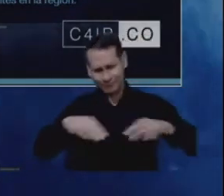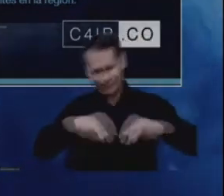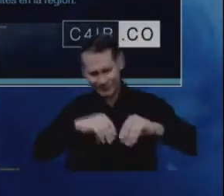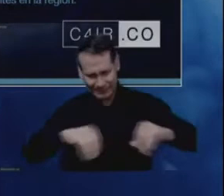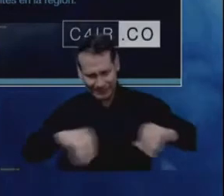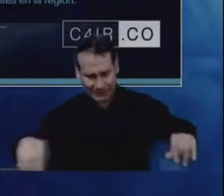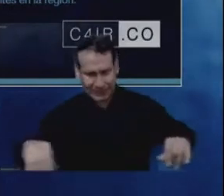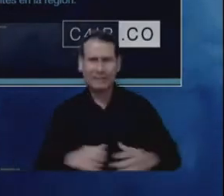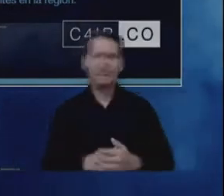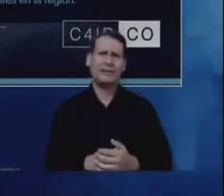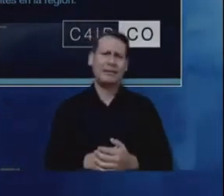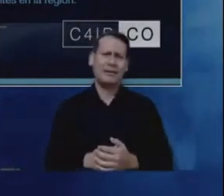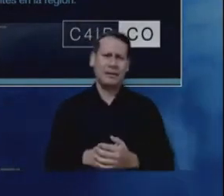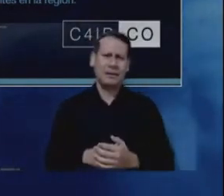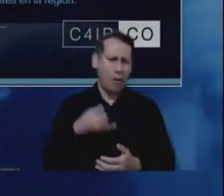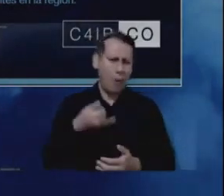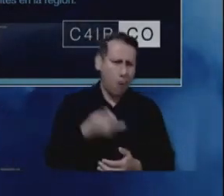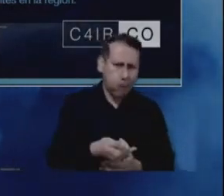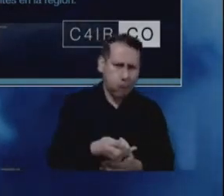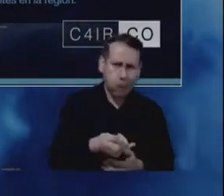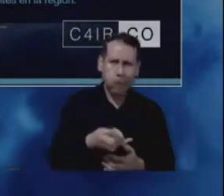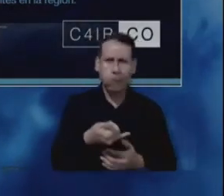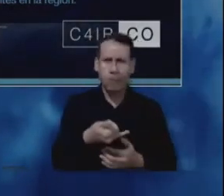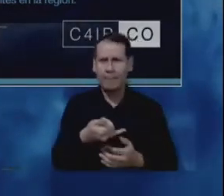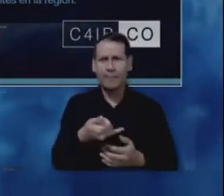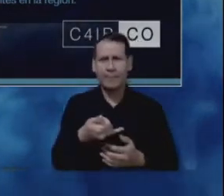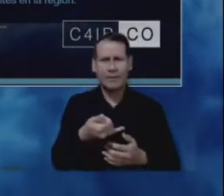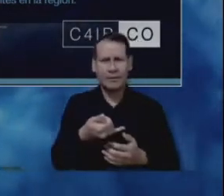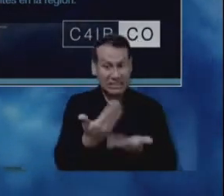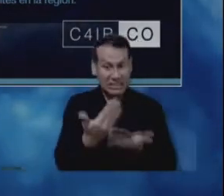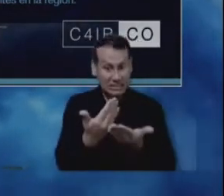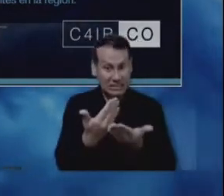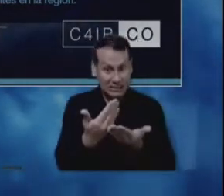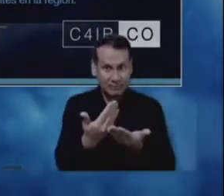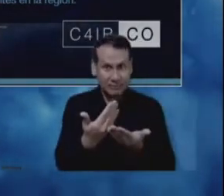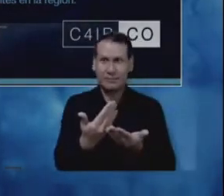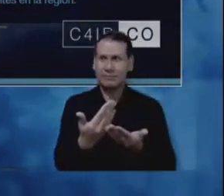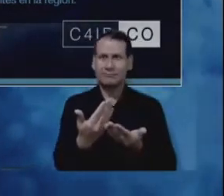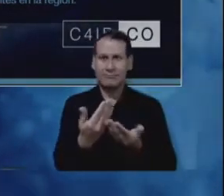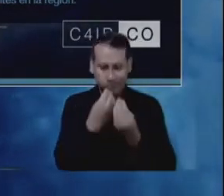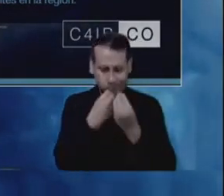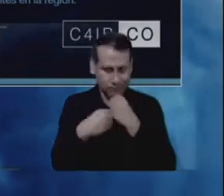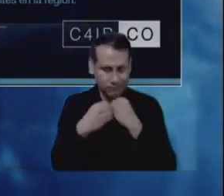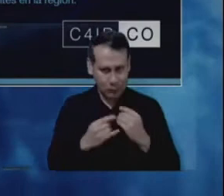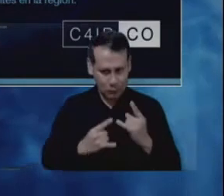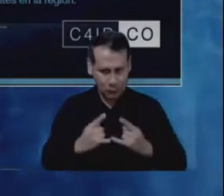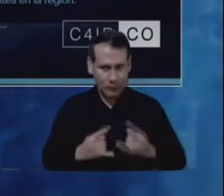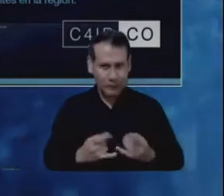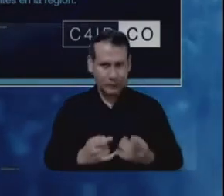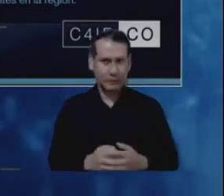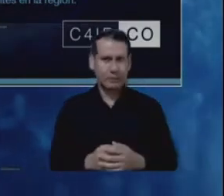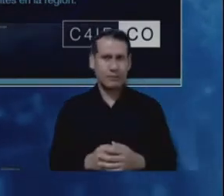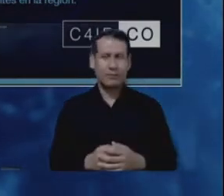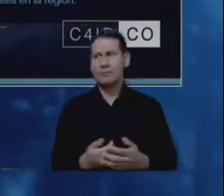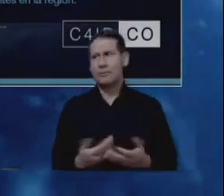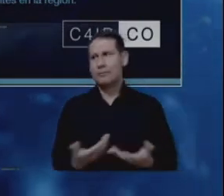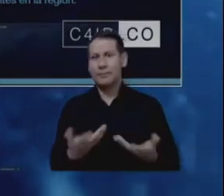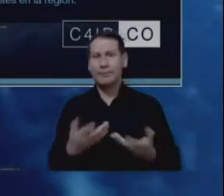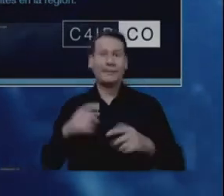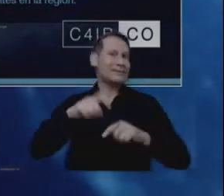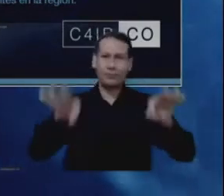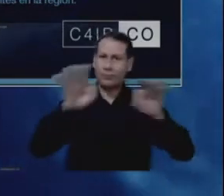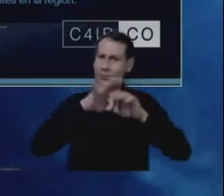nutrientes, y saber en qué momento cosechar o en qué momento podemos hacer una mejor siembra. Evidentemente necesitamos el espectro, porque eso no lo podemos hacer por